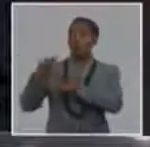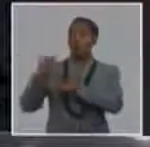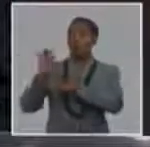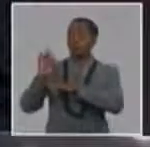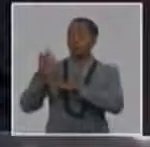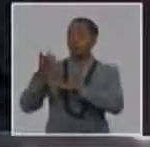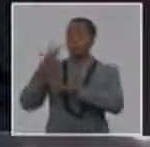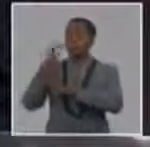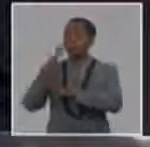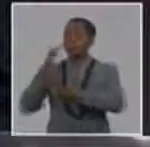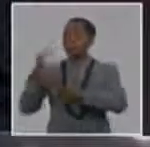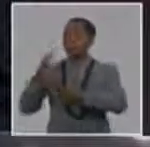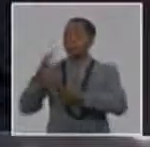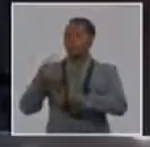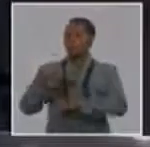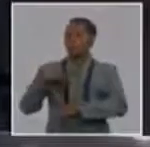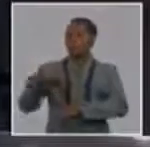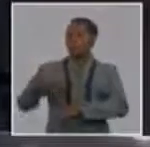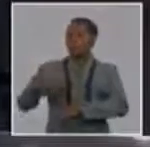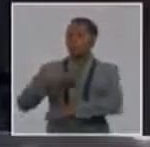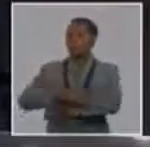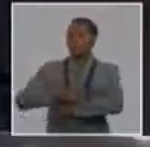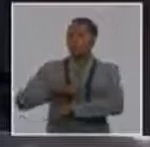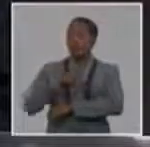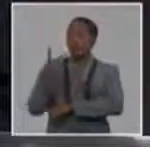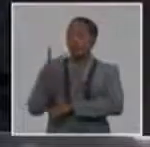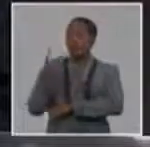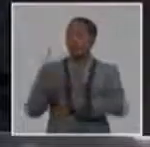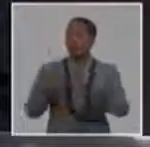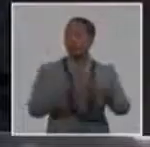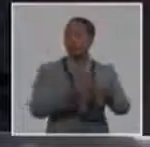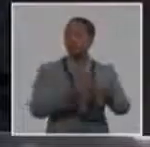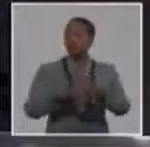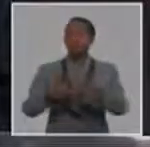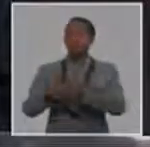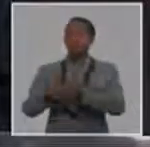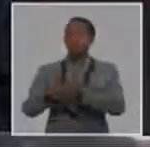a nivel nacional en China, y dos de estos proyectos son precisamente de este centro.